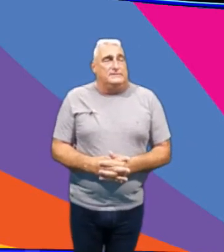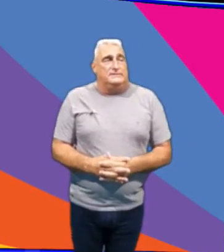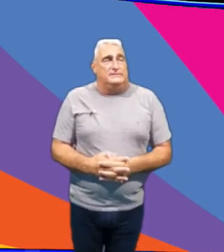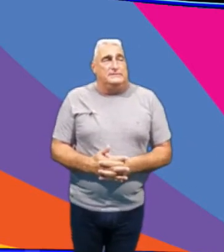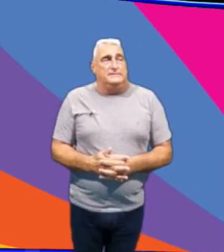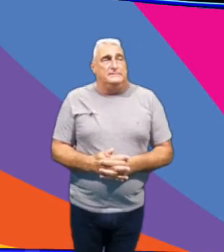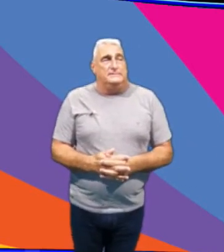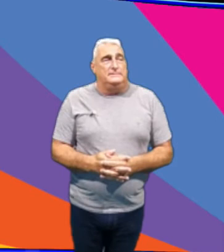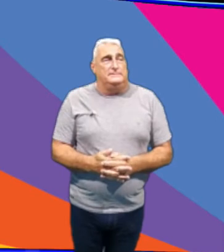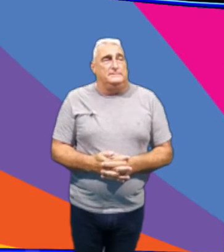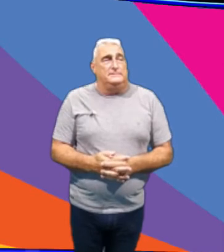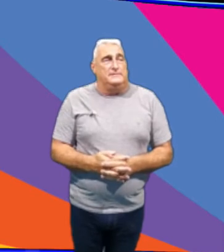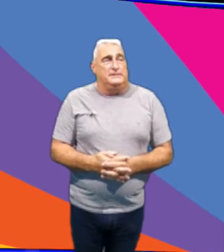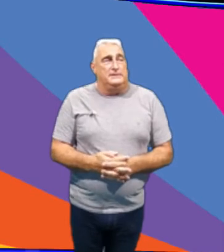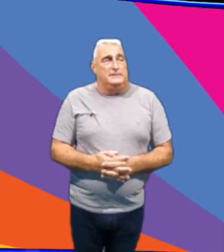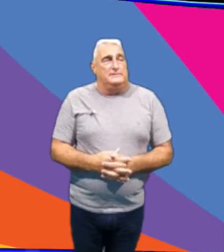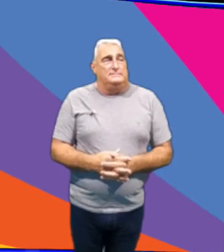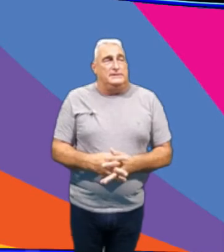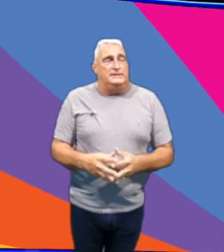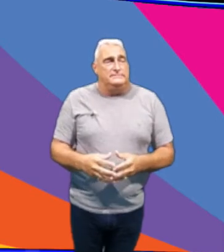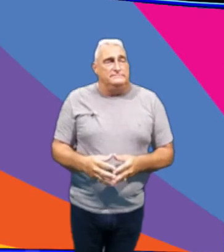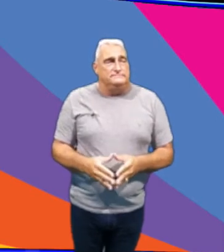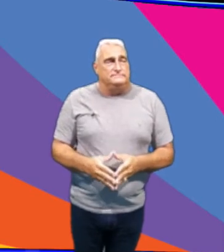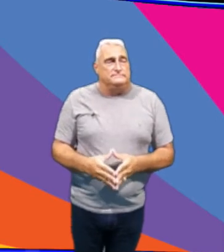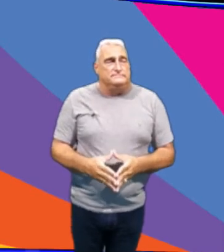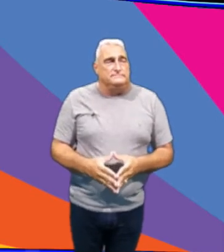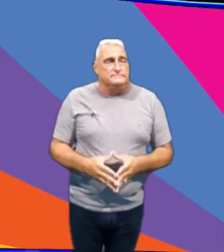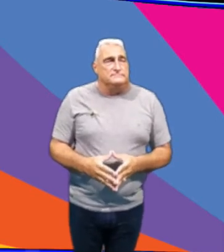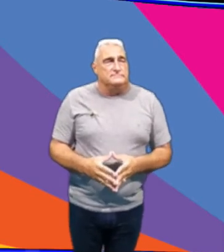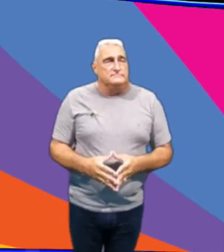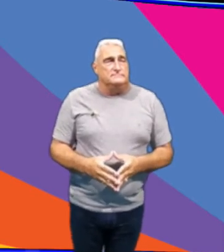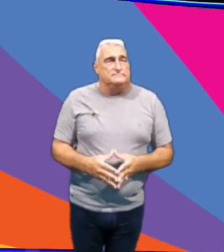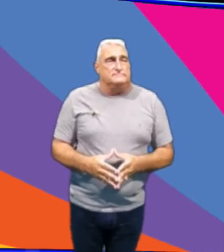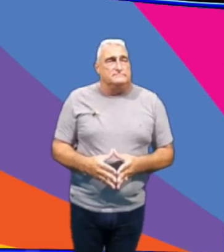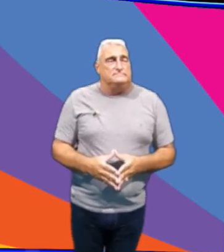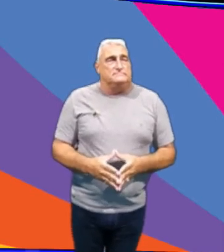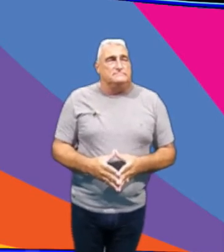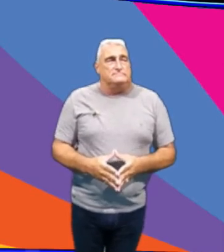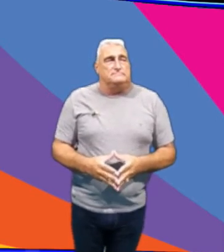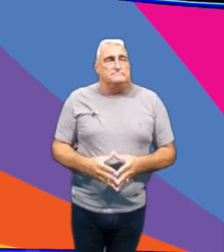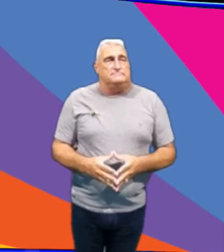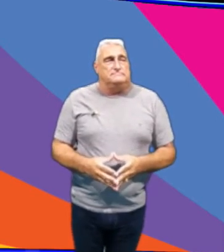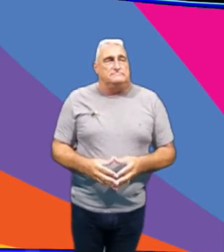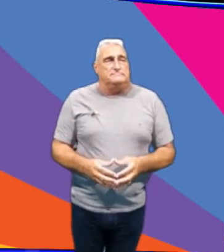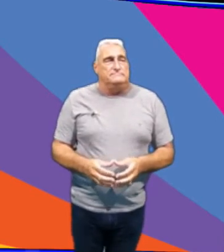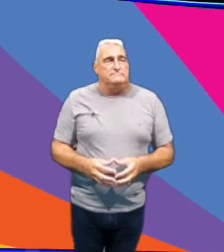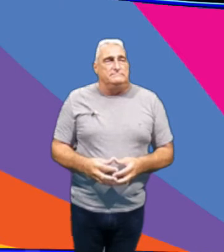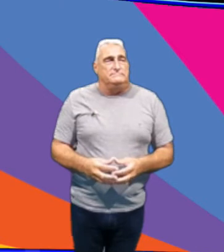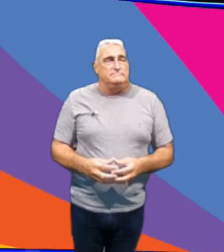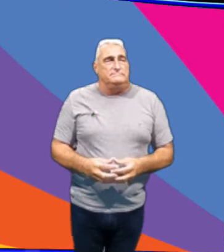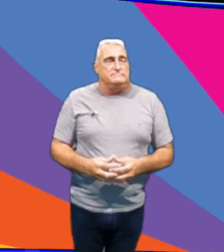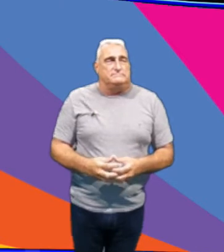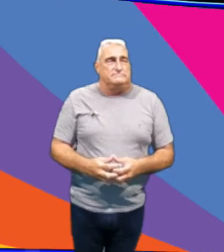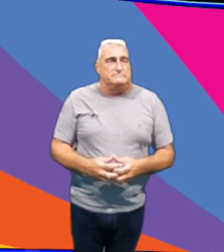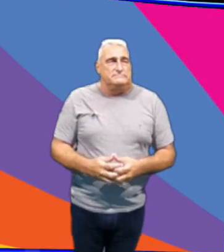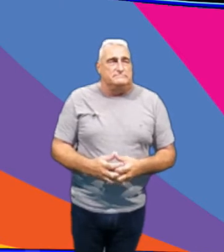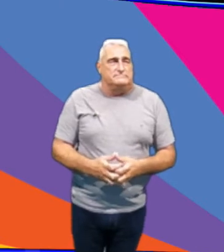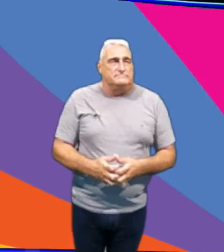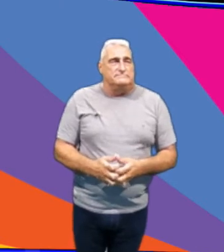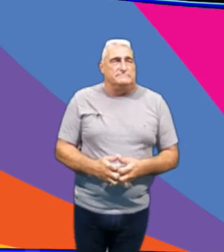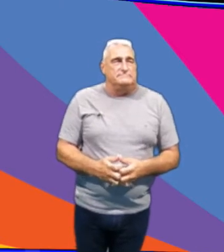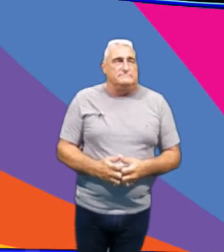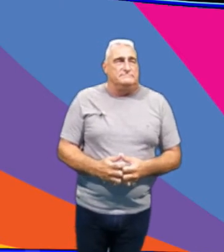Yo creo que había, como yo le digo, caca vieja, Había una sensación que hoy no está, no sé si aparecerá la semana que